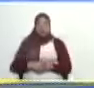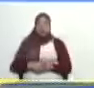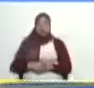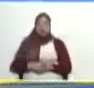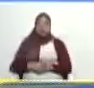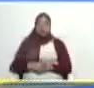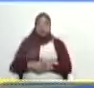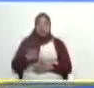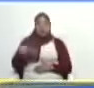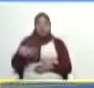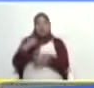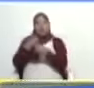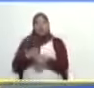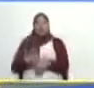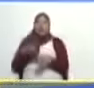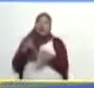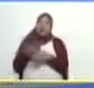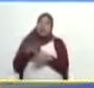No hay que esperar el martes.